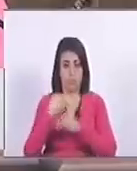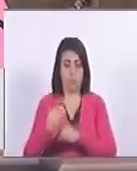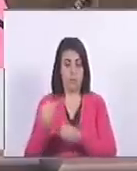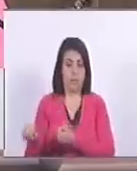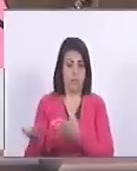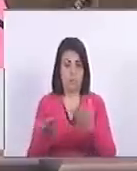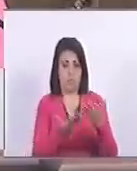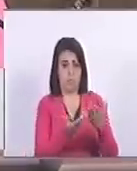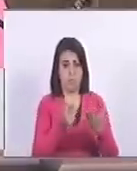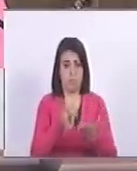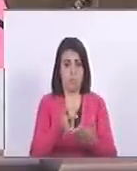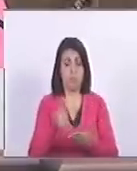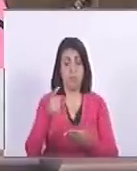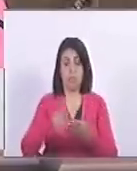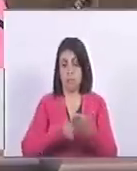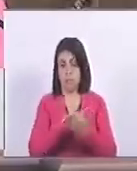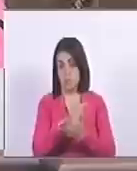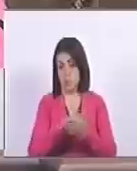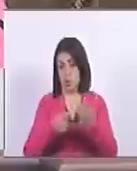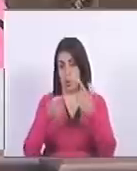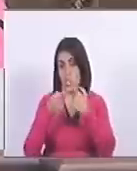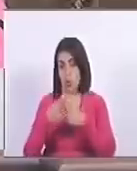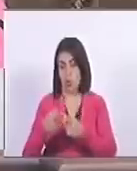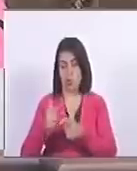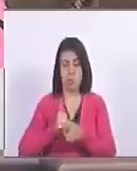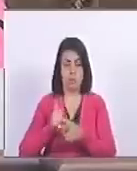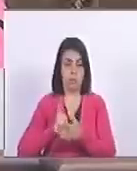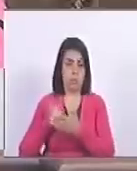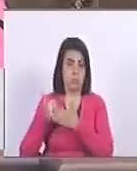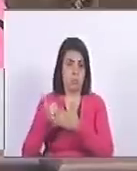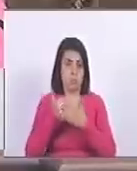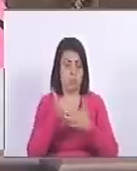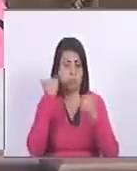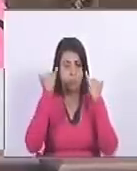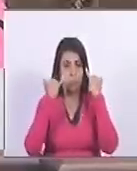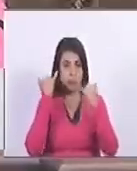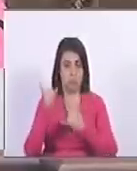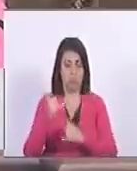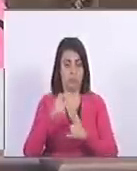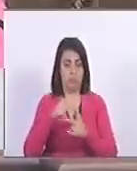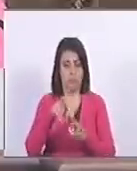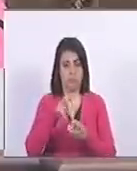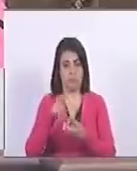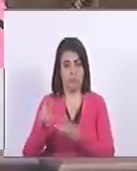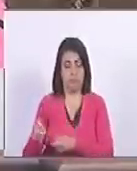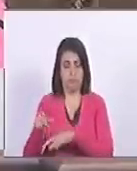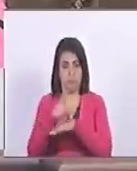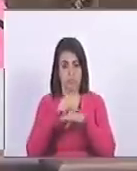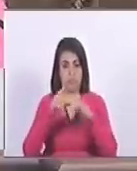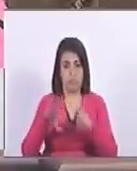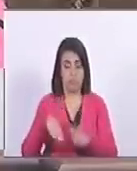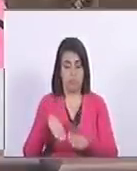conceder exoneraciones y otros beneficios o incentivos fiscales por parte del Ejecutivo,